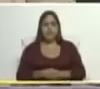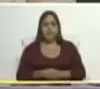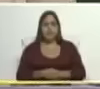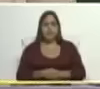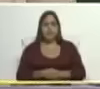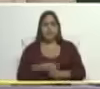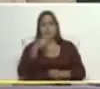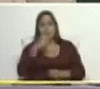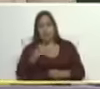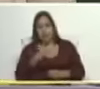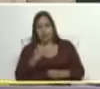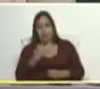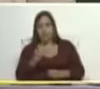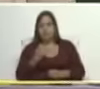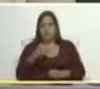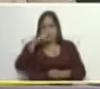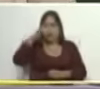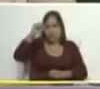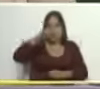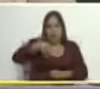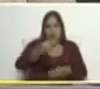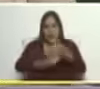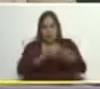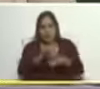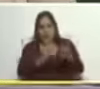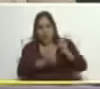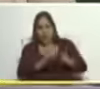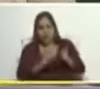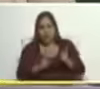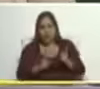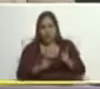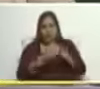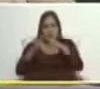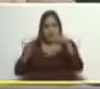que Nicolás puede hacer algo, Daniel puede hacer algo,